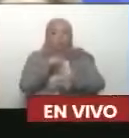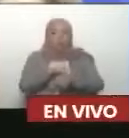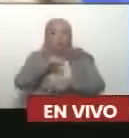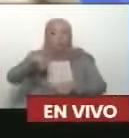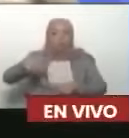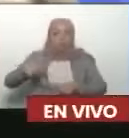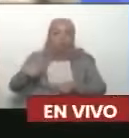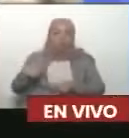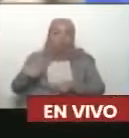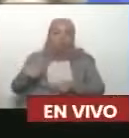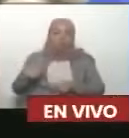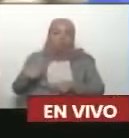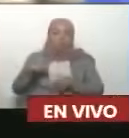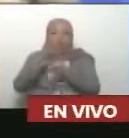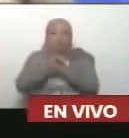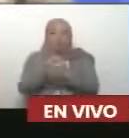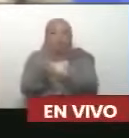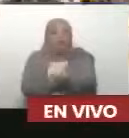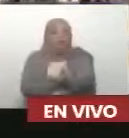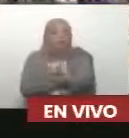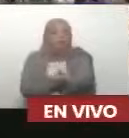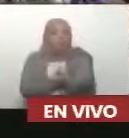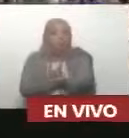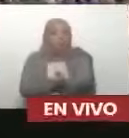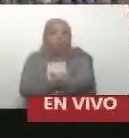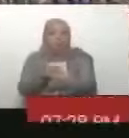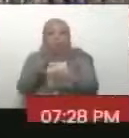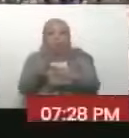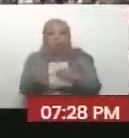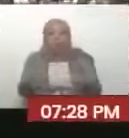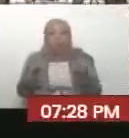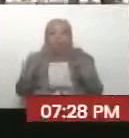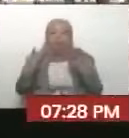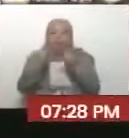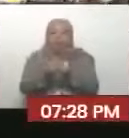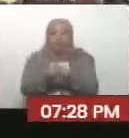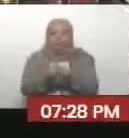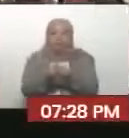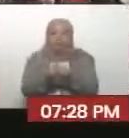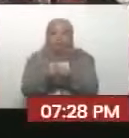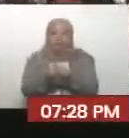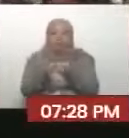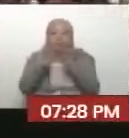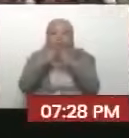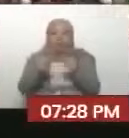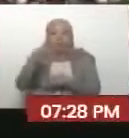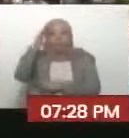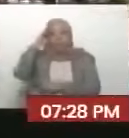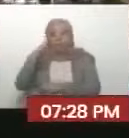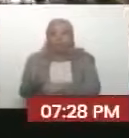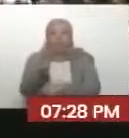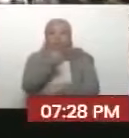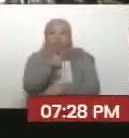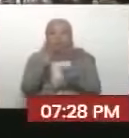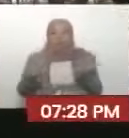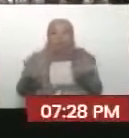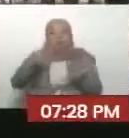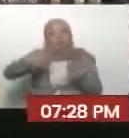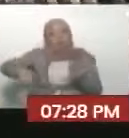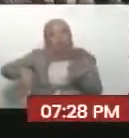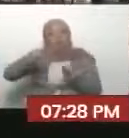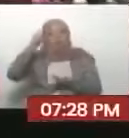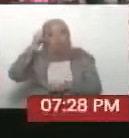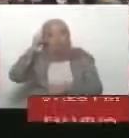nuestro querido hermano Jorge, a todos los que nos acompañan, a todos los militares, hoy 27, Día de la